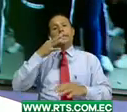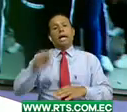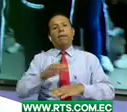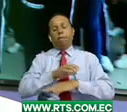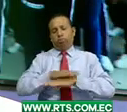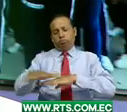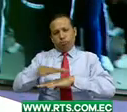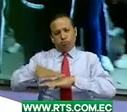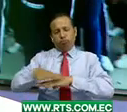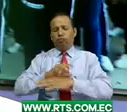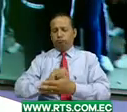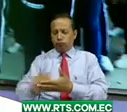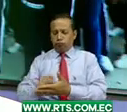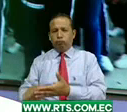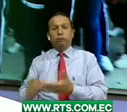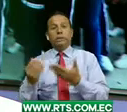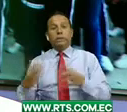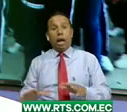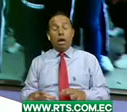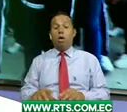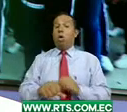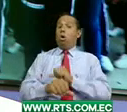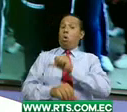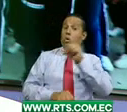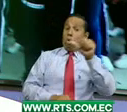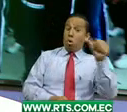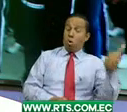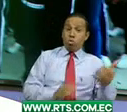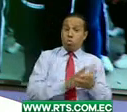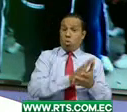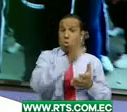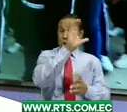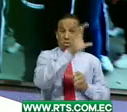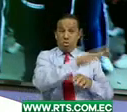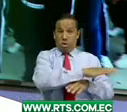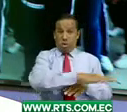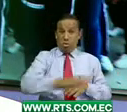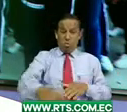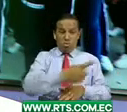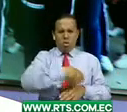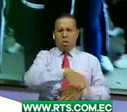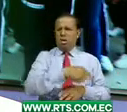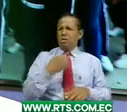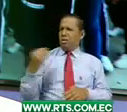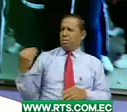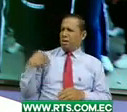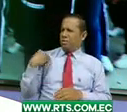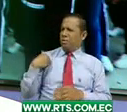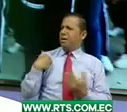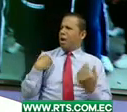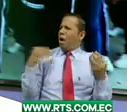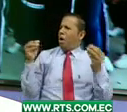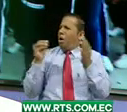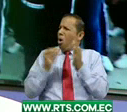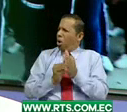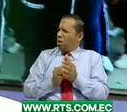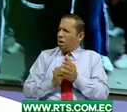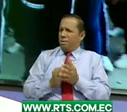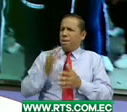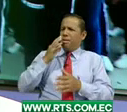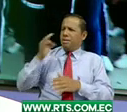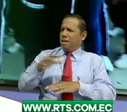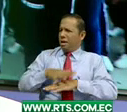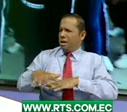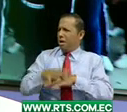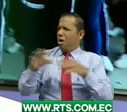unidades educativas en Guayaquil rechazaron la decisión del INEVAL de notificar a los planteles que deben volver a tomar esta